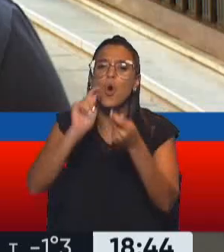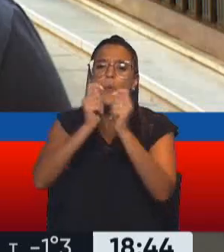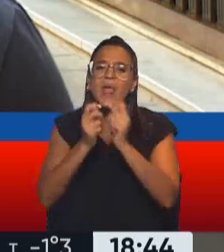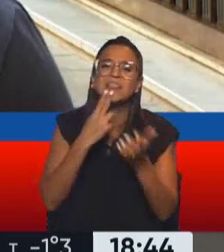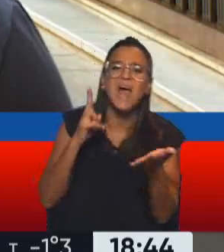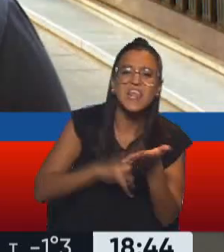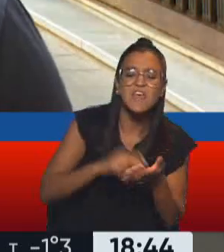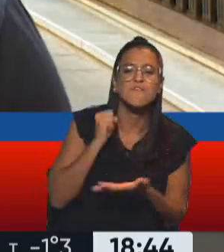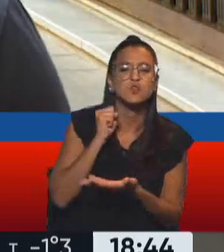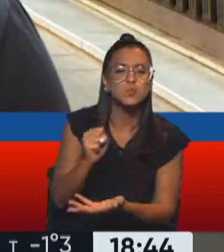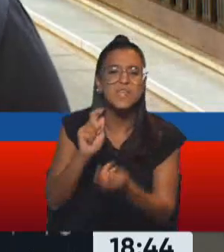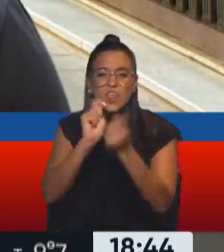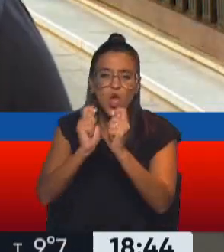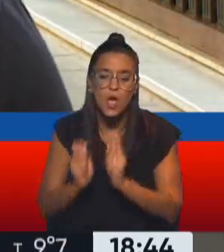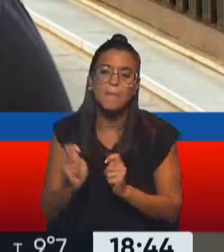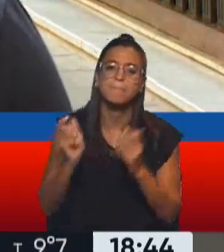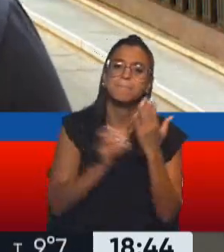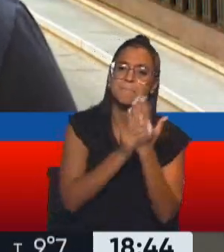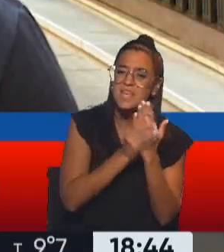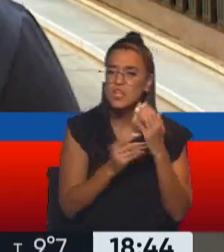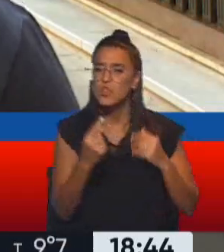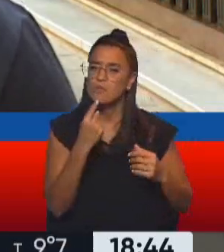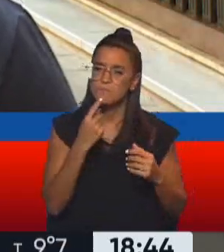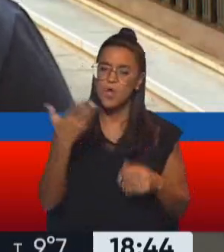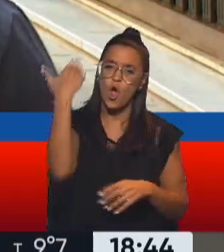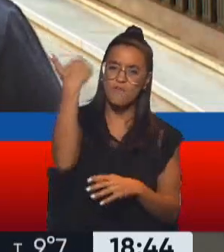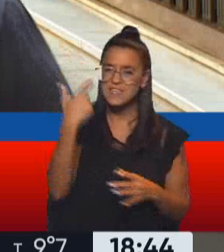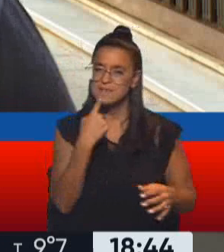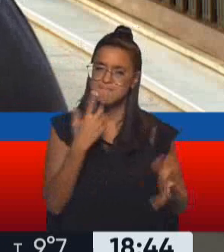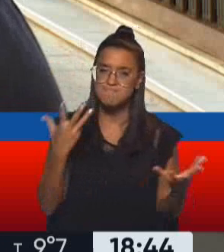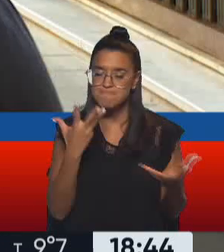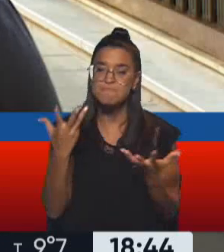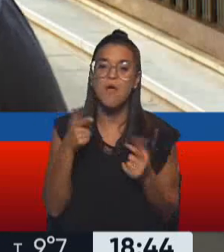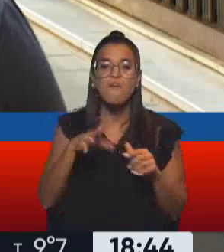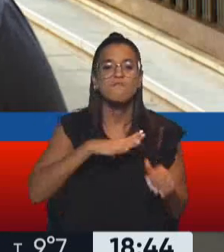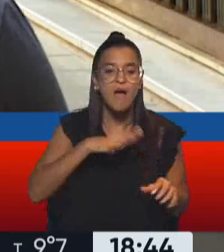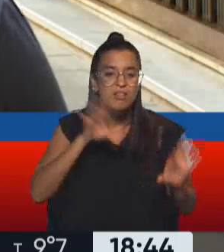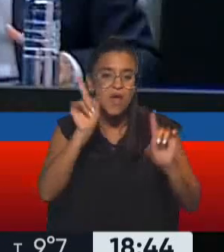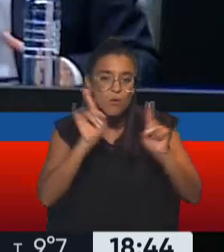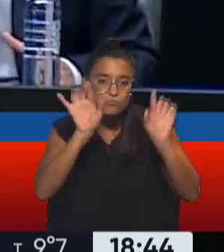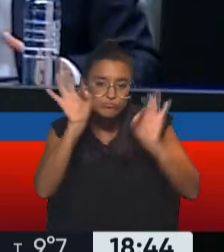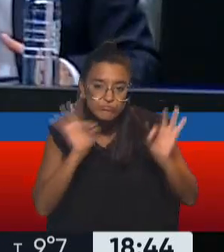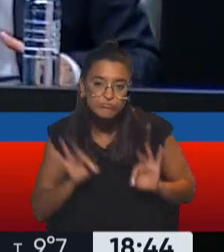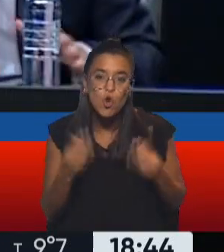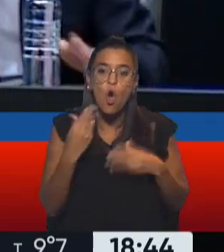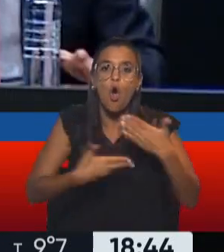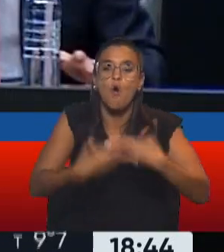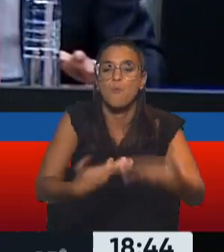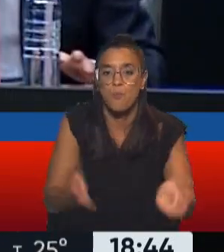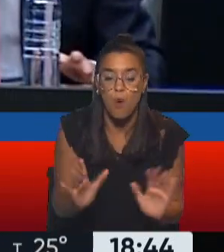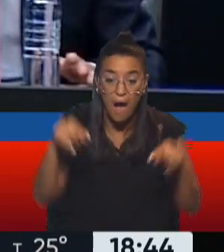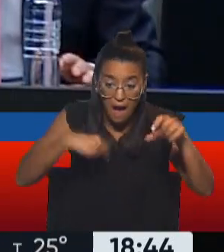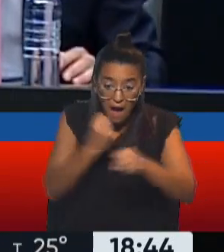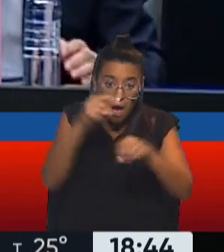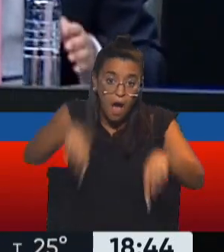tarifas y de subsidios que el ministro puso en duda en la conferencia de prensa. Entonces faltan muchas precisiones sobre cómo se va a llegar. Hasta ahora